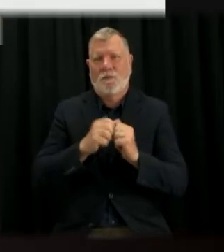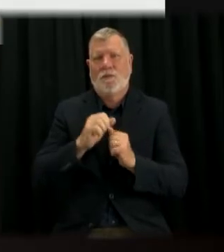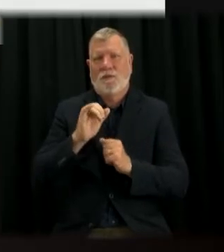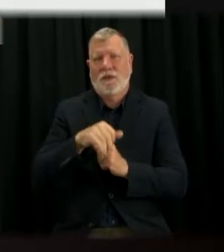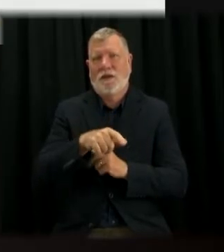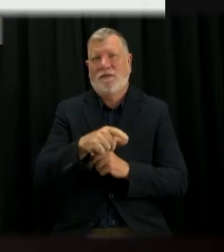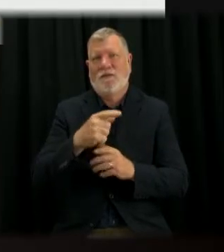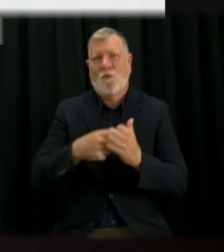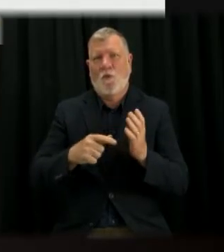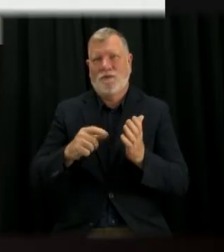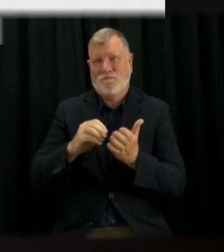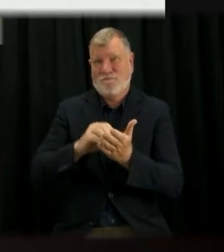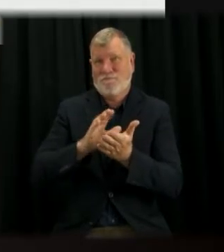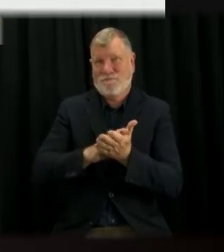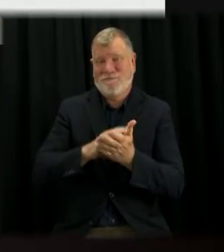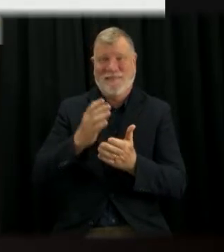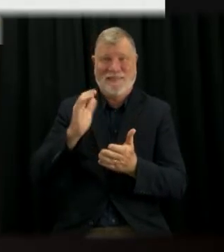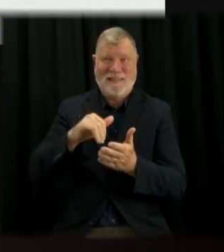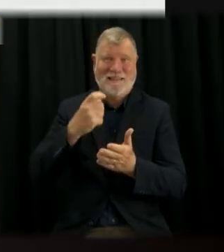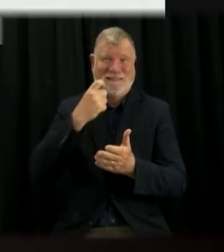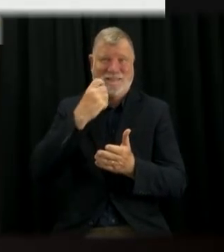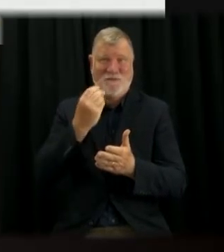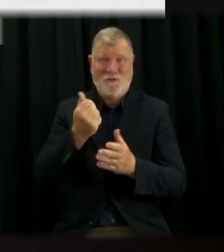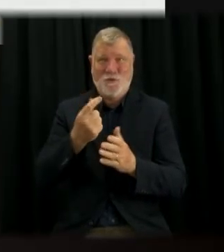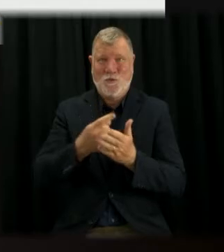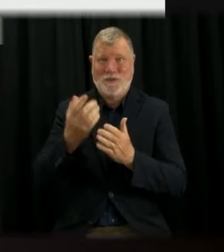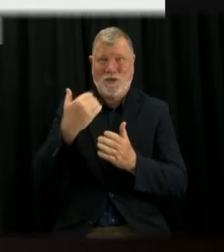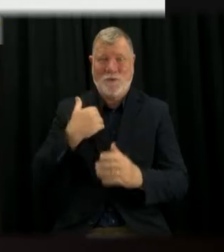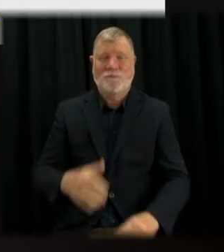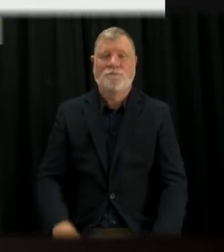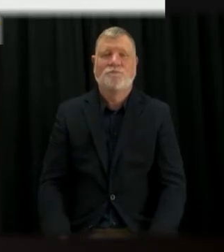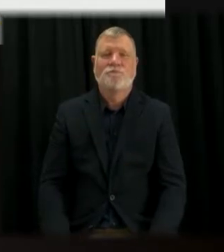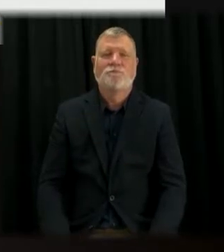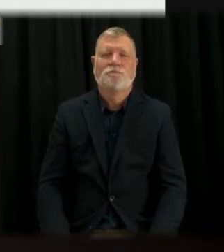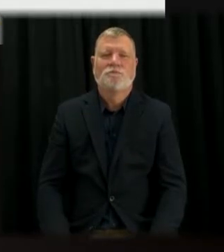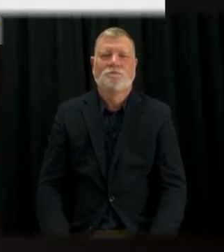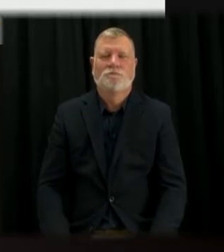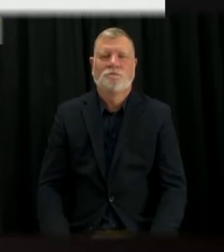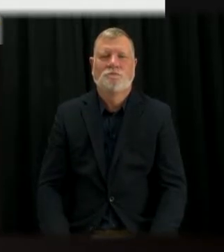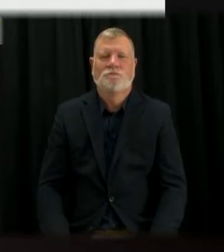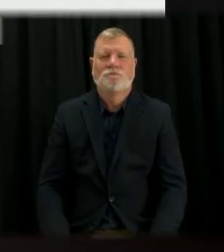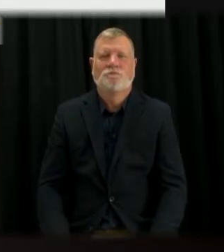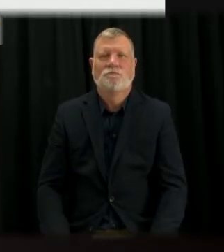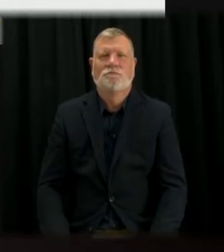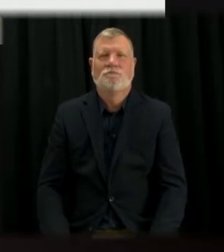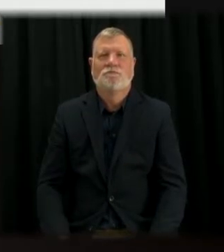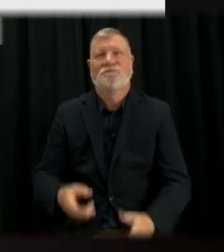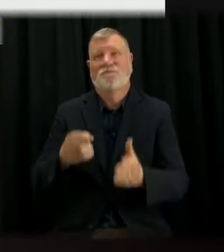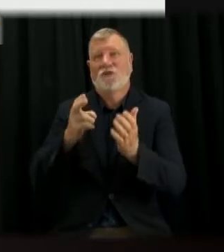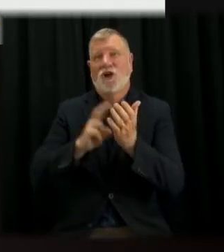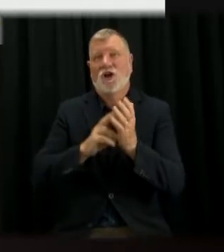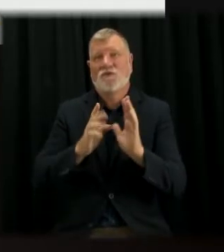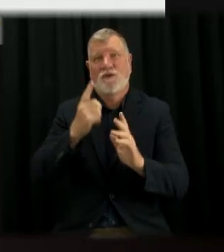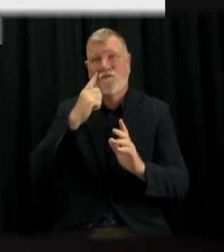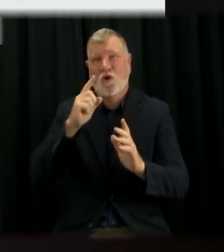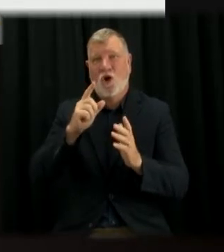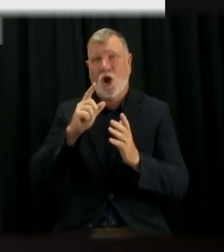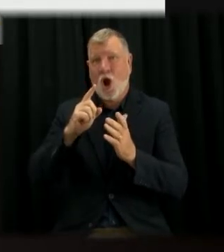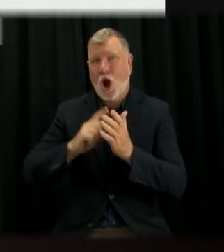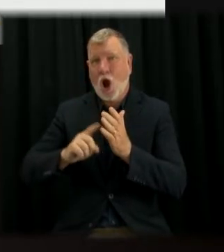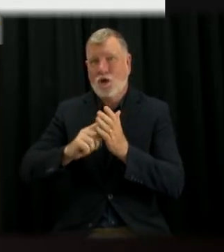a los comentarios de ese borrador que se proveyó a los auditores externos. Los